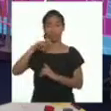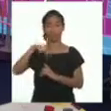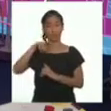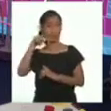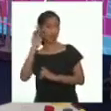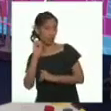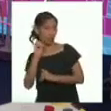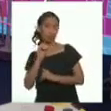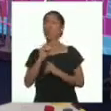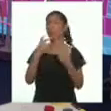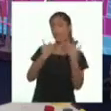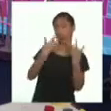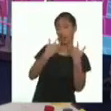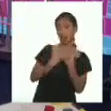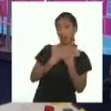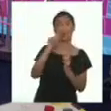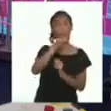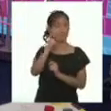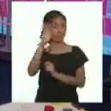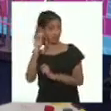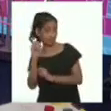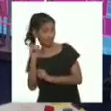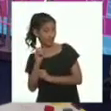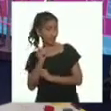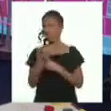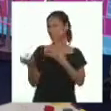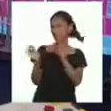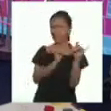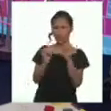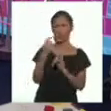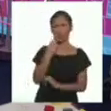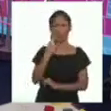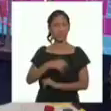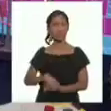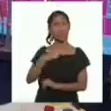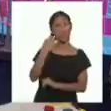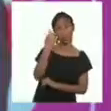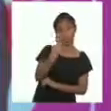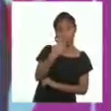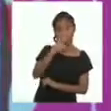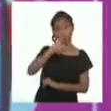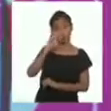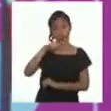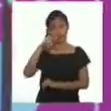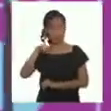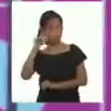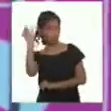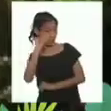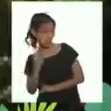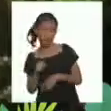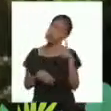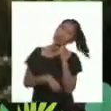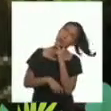centenario viene de centena, es decir, 100. Es como decir dos centenas.